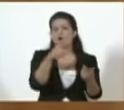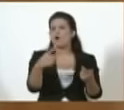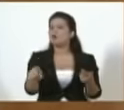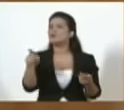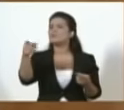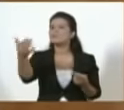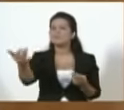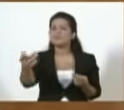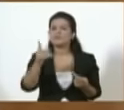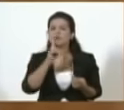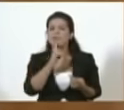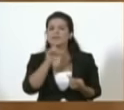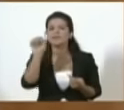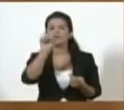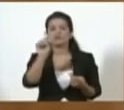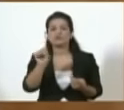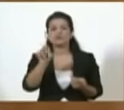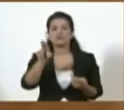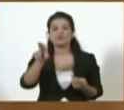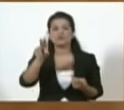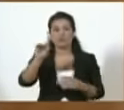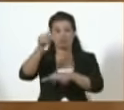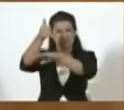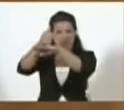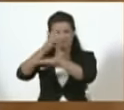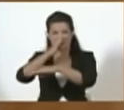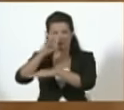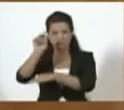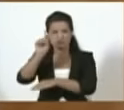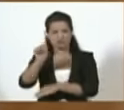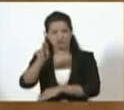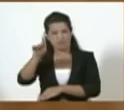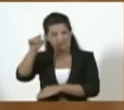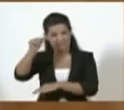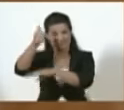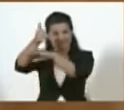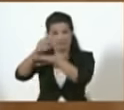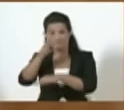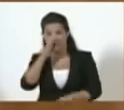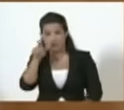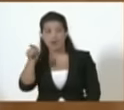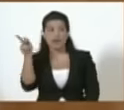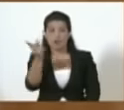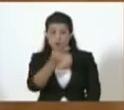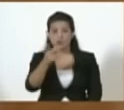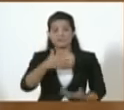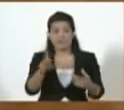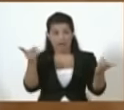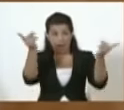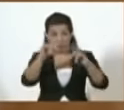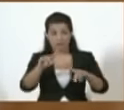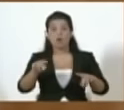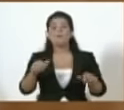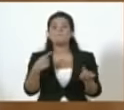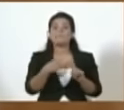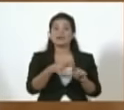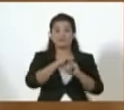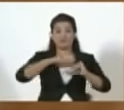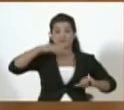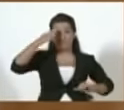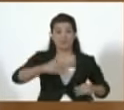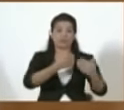SUDEBAM, con el apoyo siempre, siempre comprometido de la logística y transporte de la Fuerza Armada Nacional